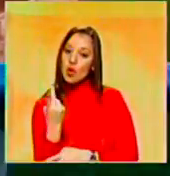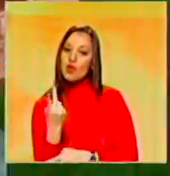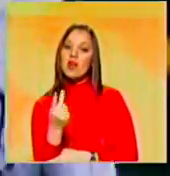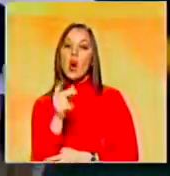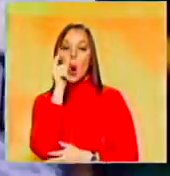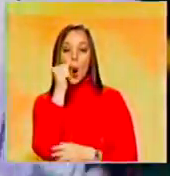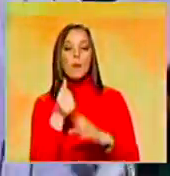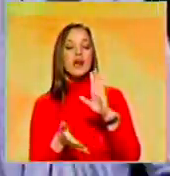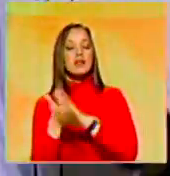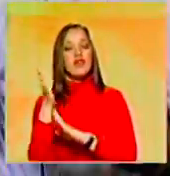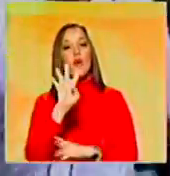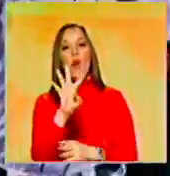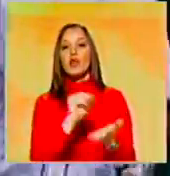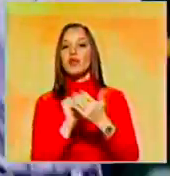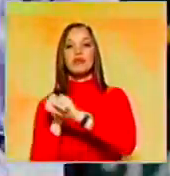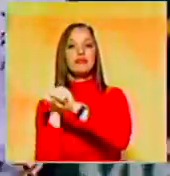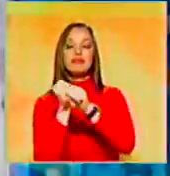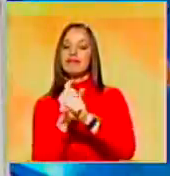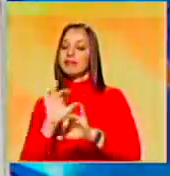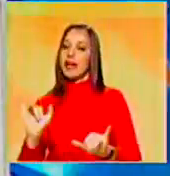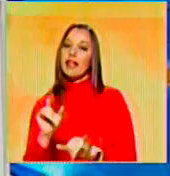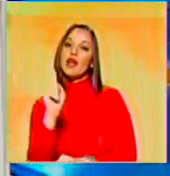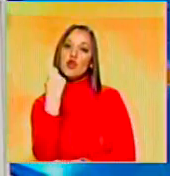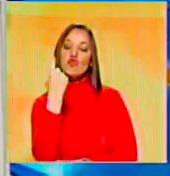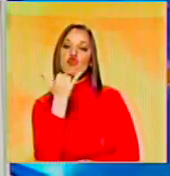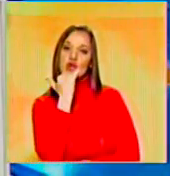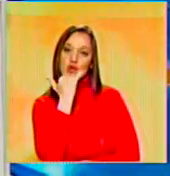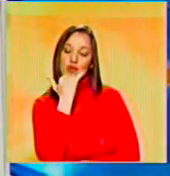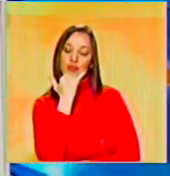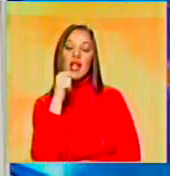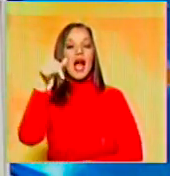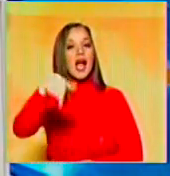fue de 4-0 con un error. Bien, hasta aquí la